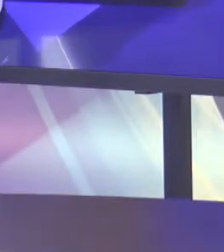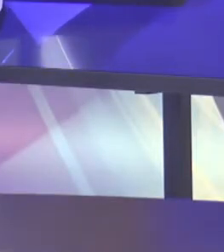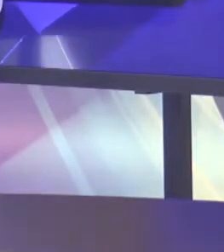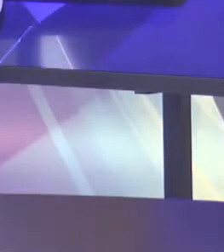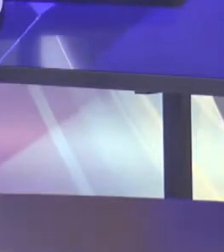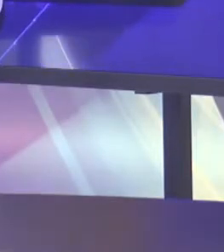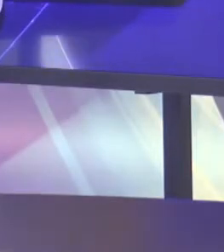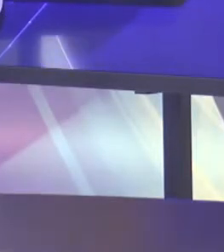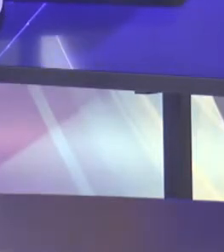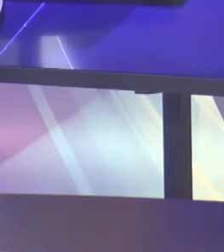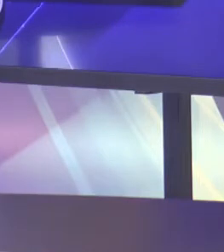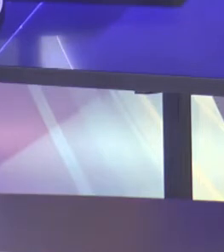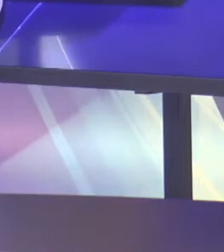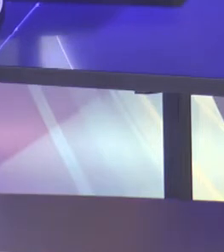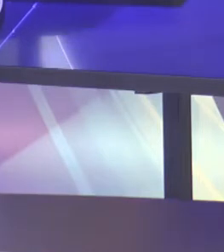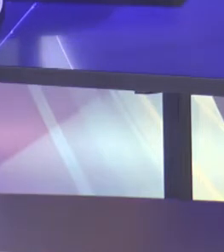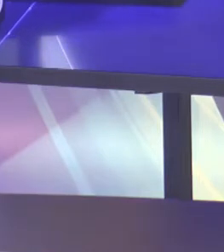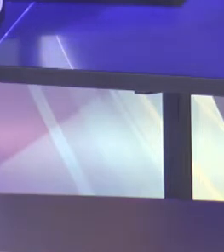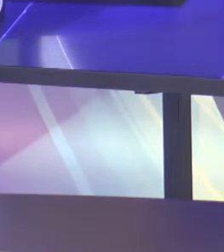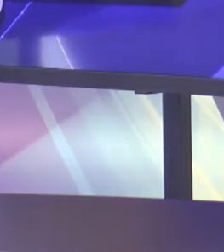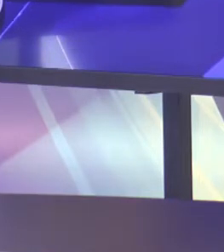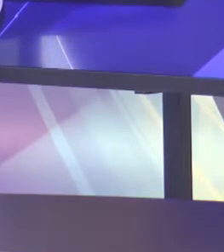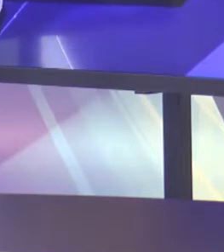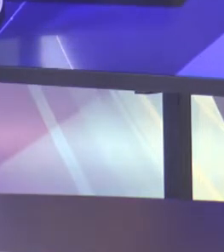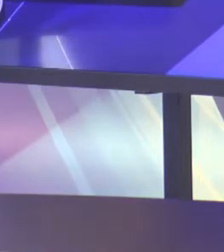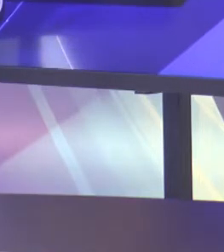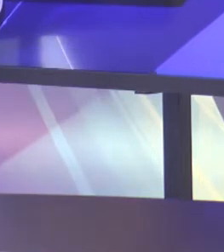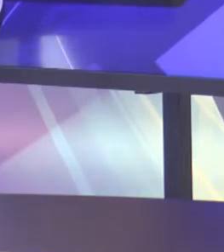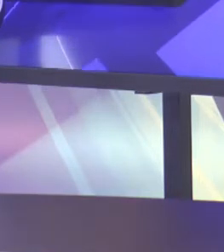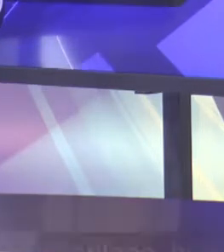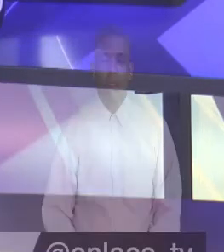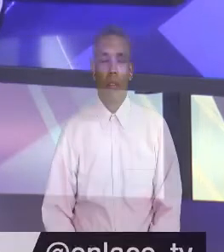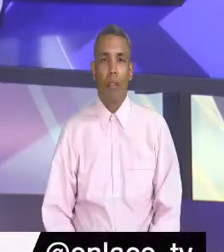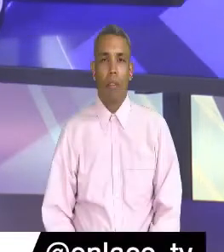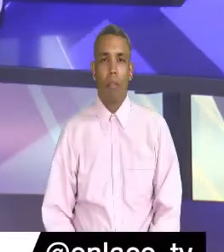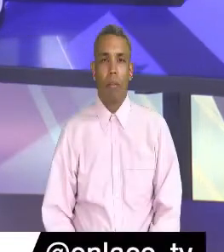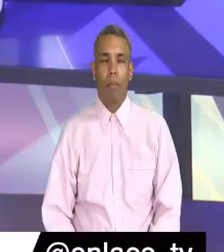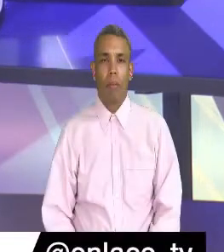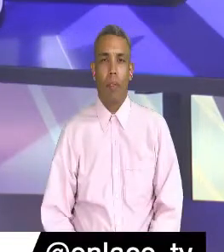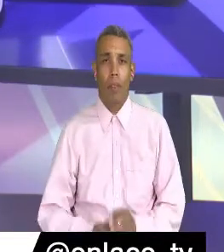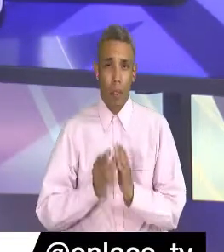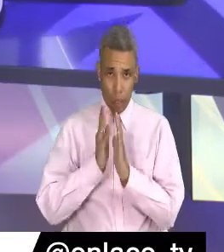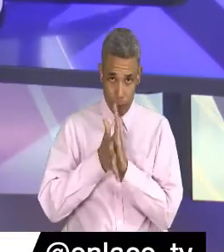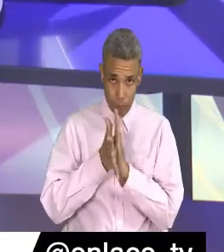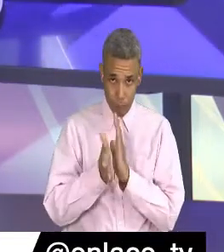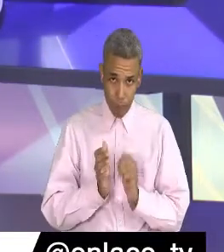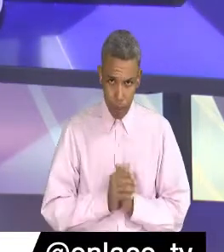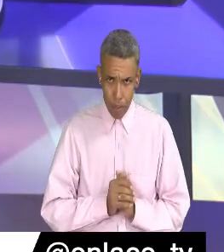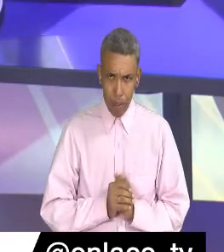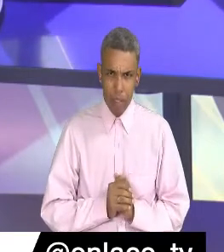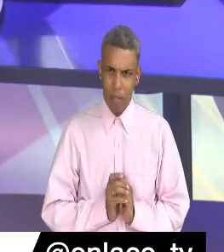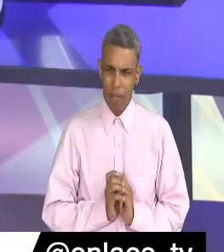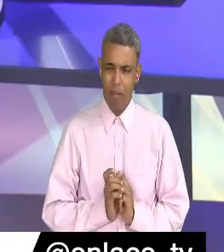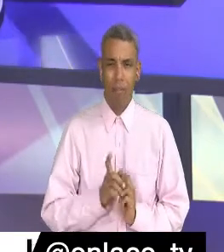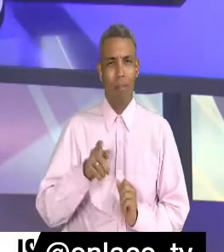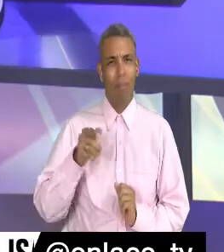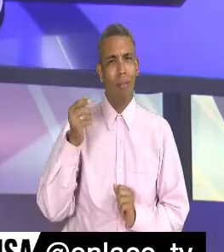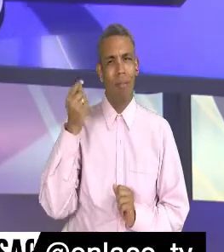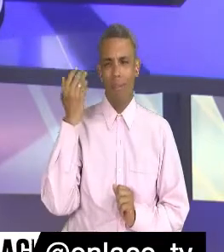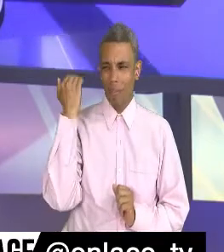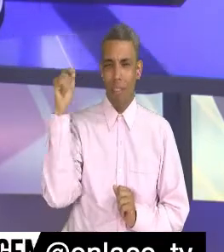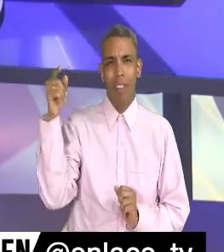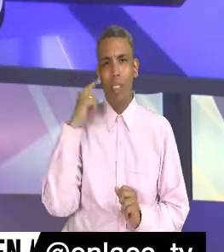Iniciamos con el desarrollo de nuestra información. En plena vía pública se presentó una riña entre un comerciante y un conductor de una motocicleta. En medio de la pelea, uno de